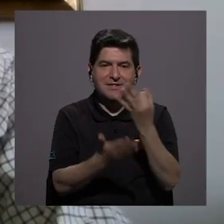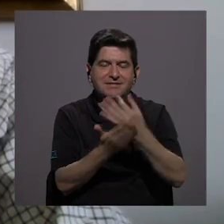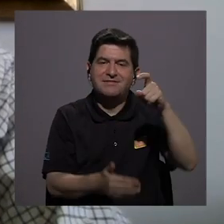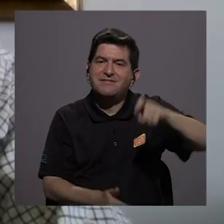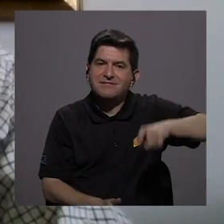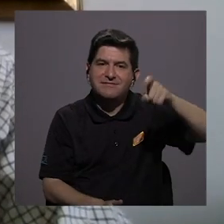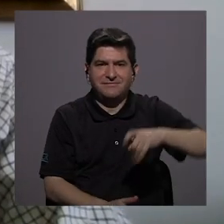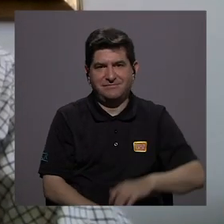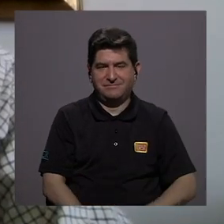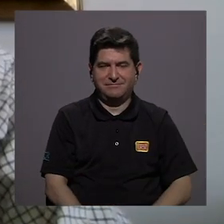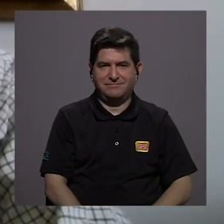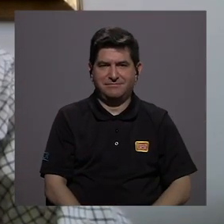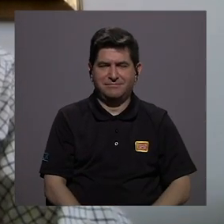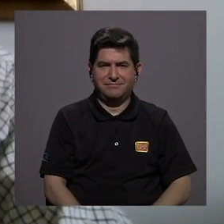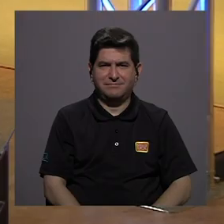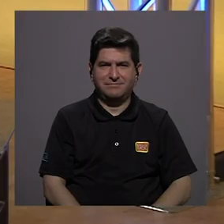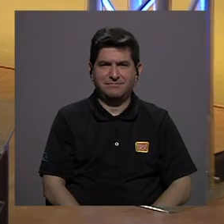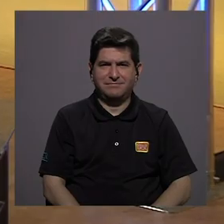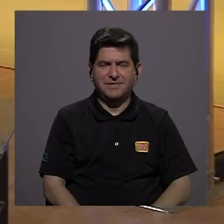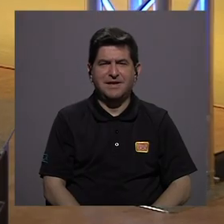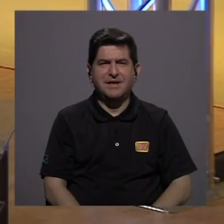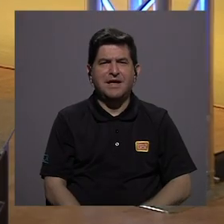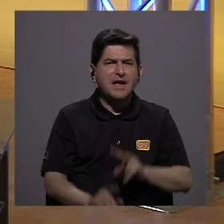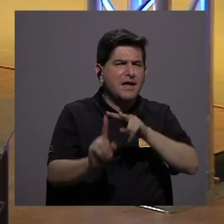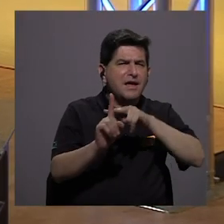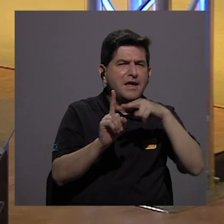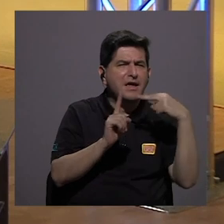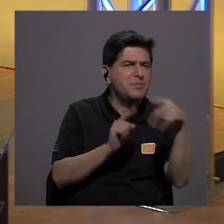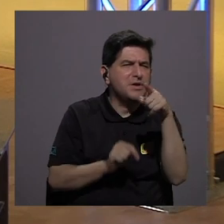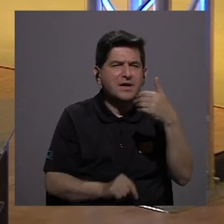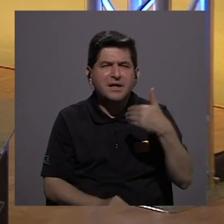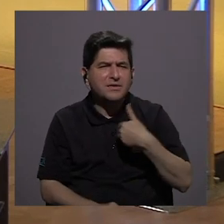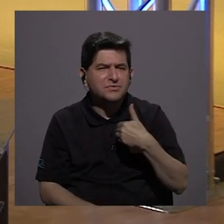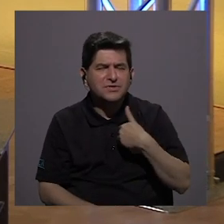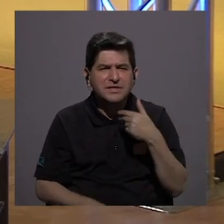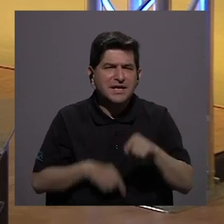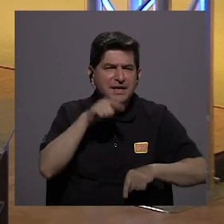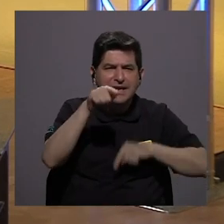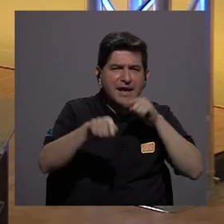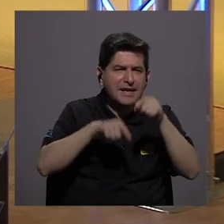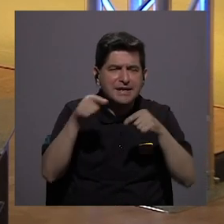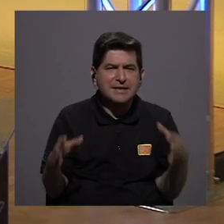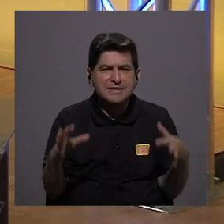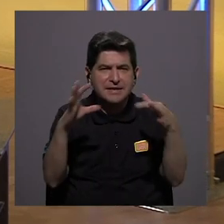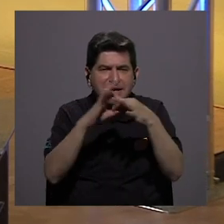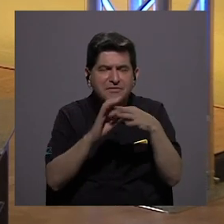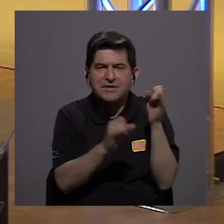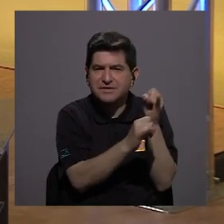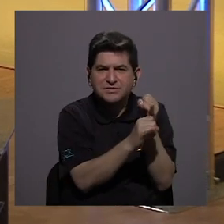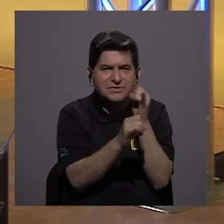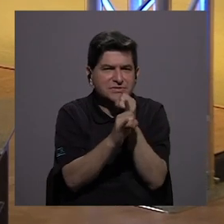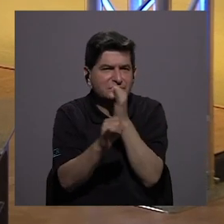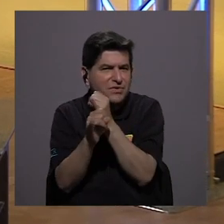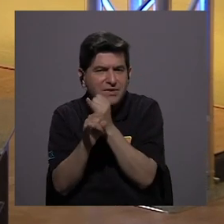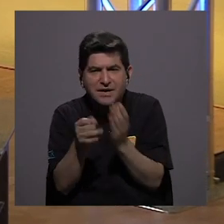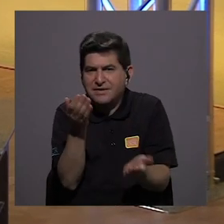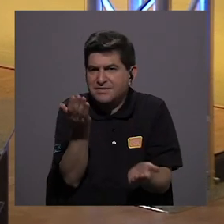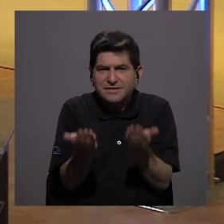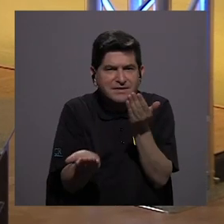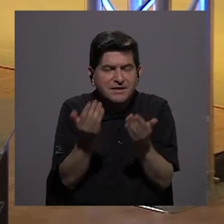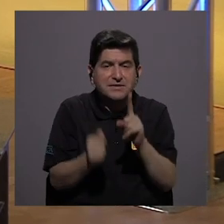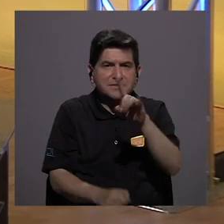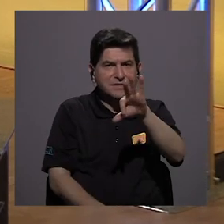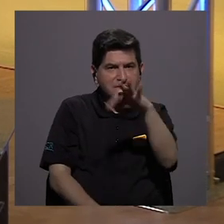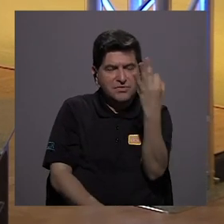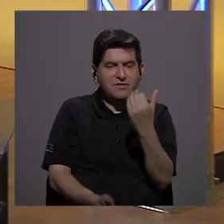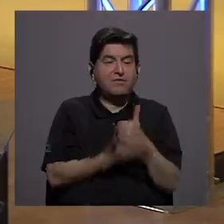El gobierno... ¿Perdón? ¿Qué mirada le hace usted, crítica sobre todo en torno a algunas instituciones que están de